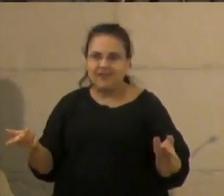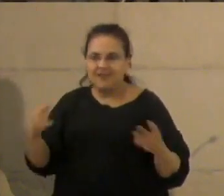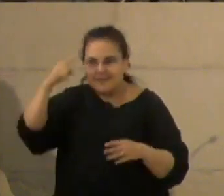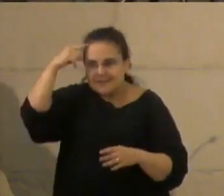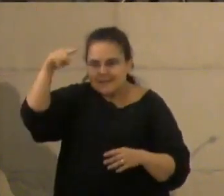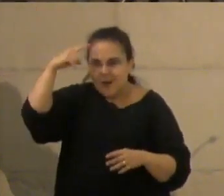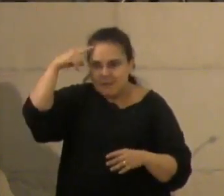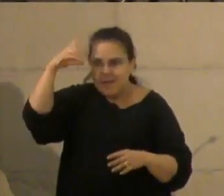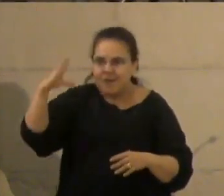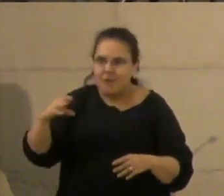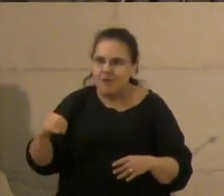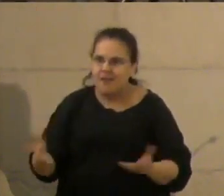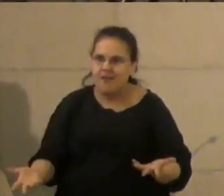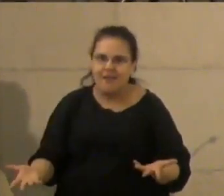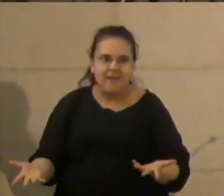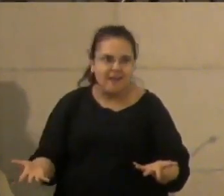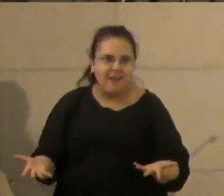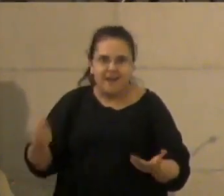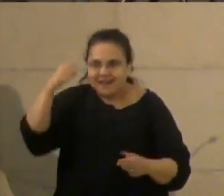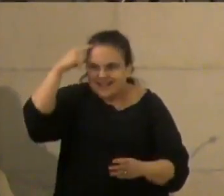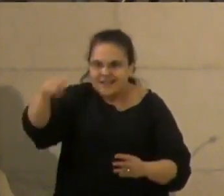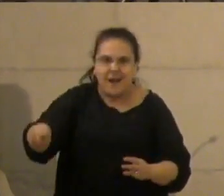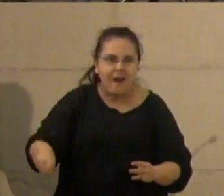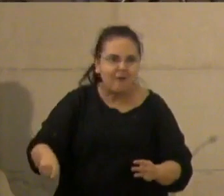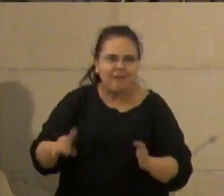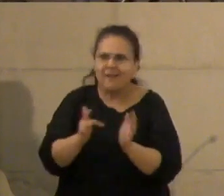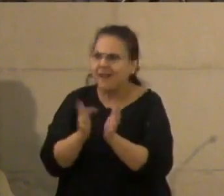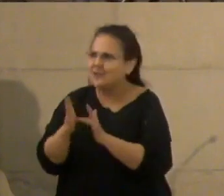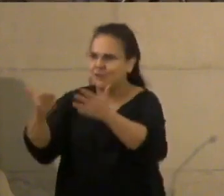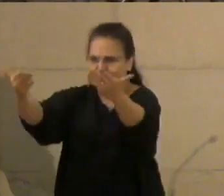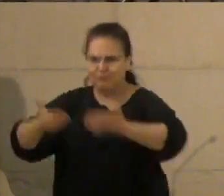entender que Jesús se nos regala y que nos alimenta